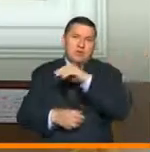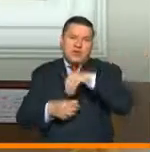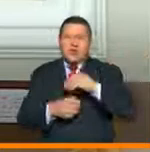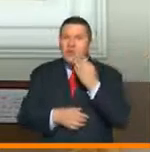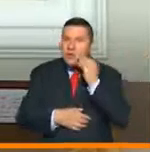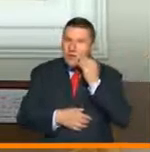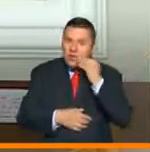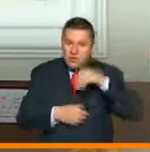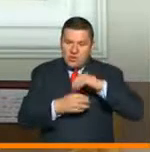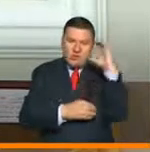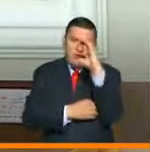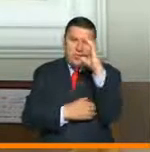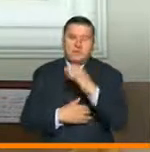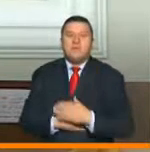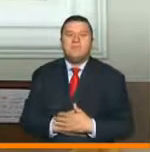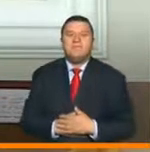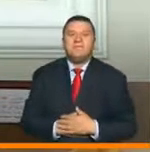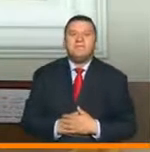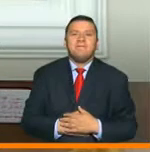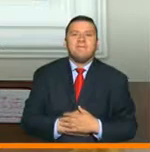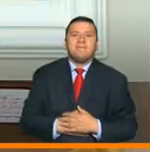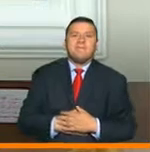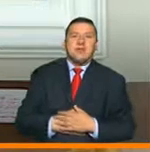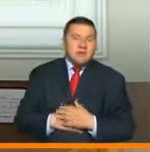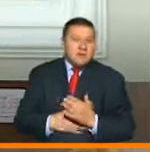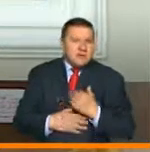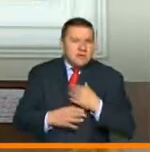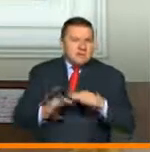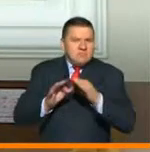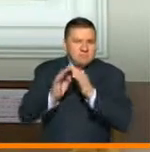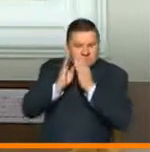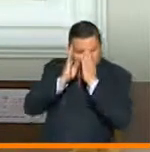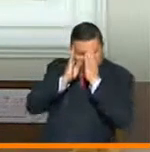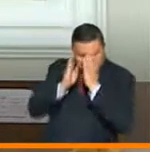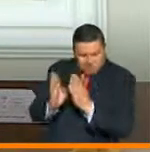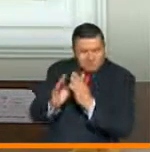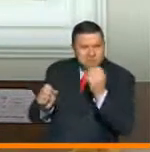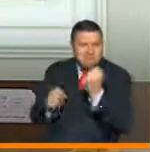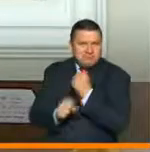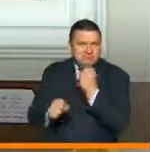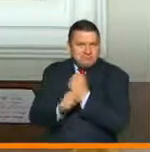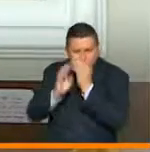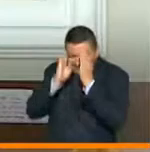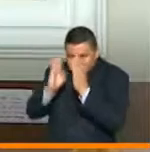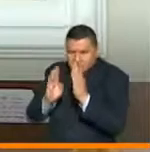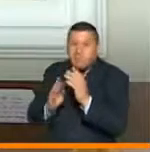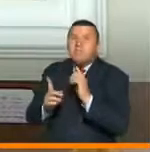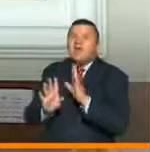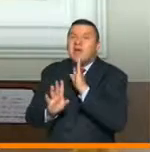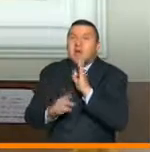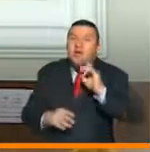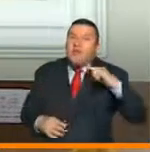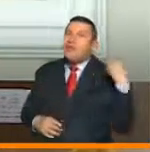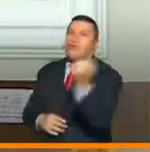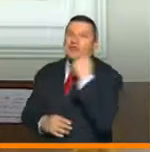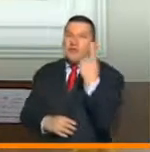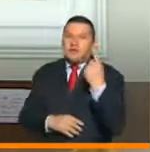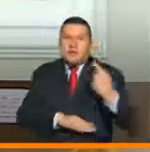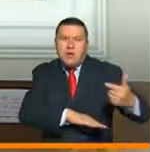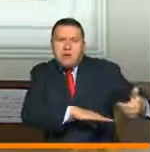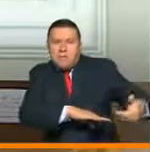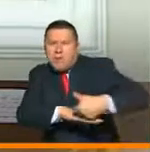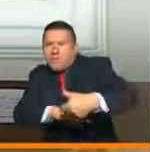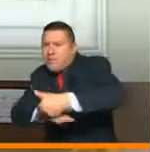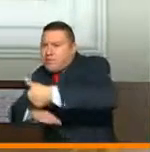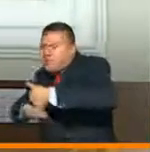hogares de nuestro país y nos concentraremos a trabajar entre todos con unos propósitos